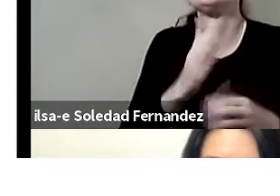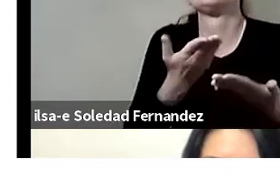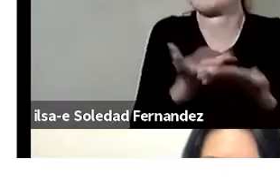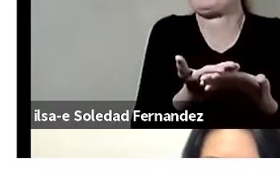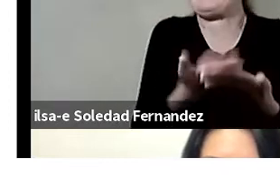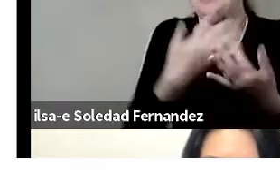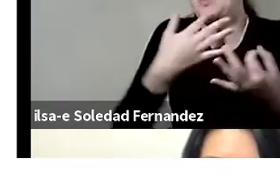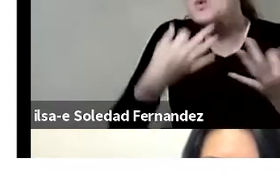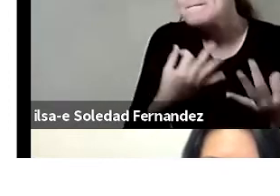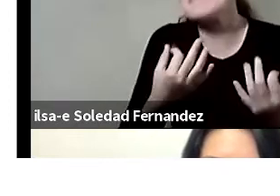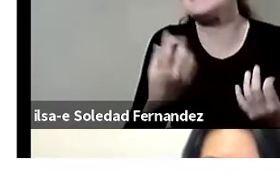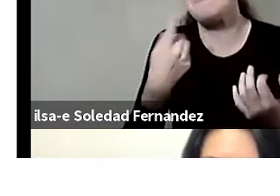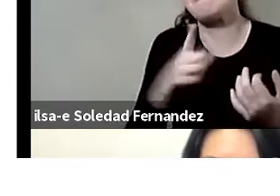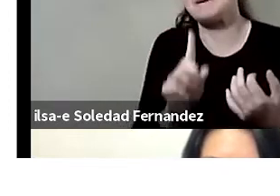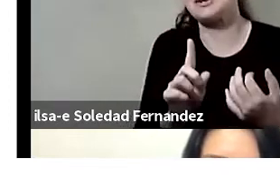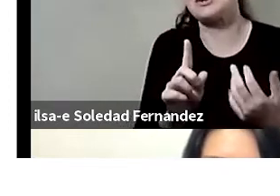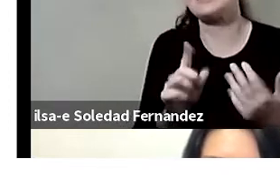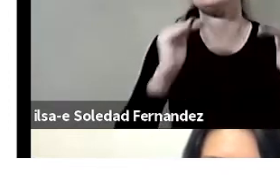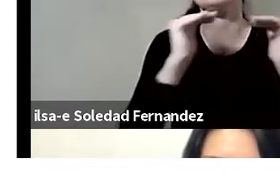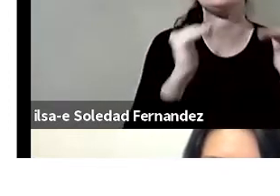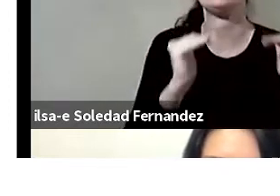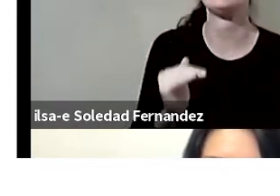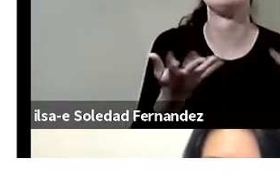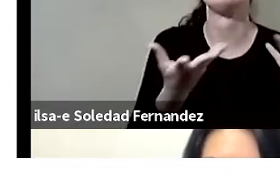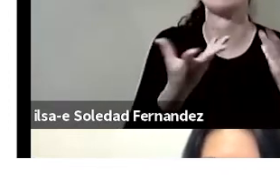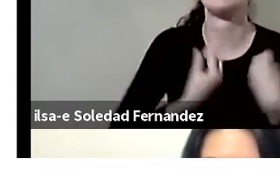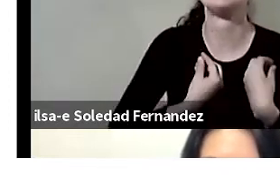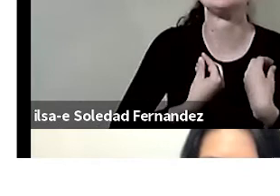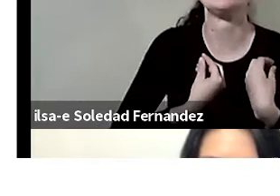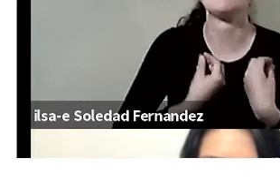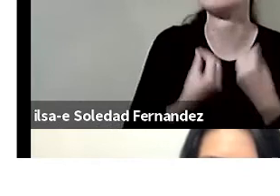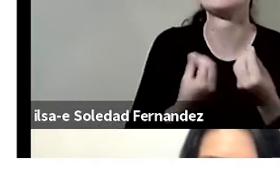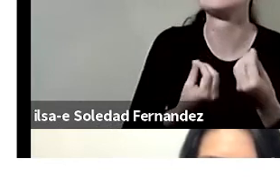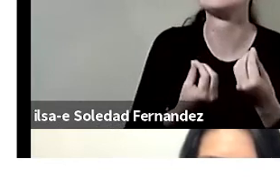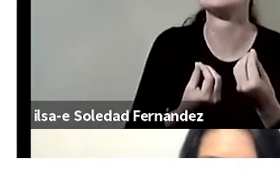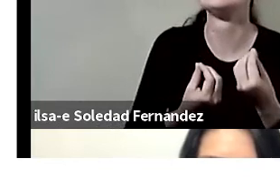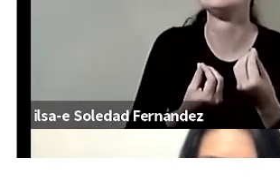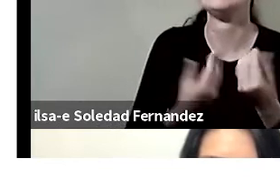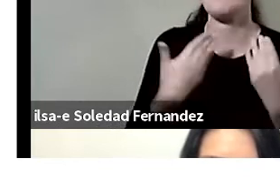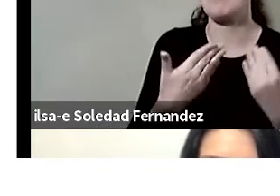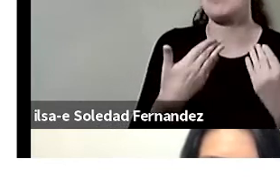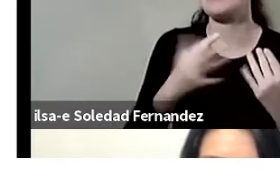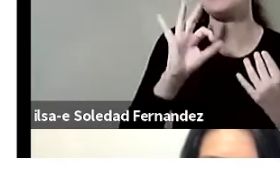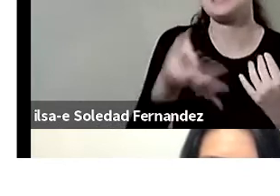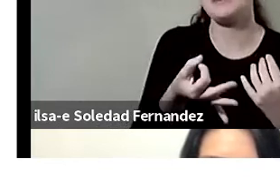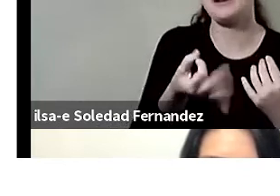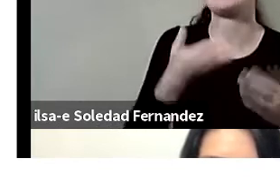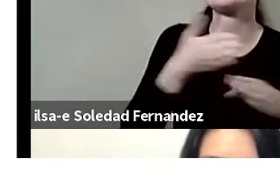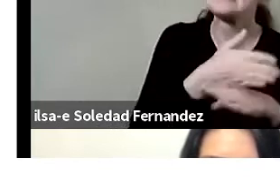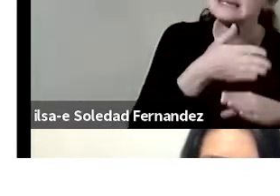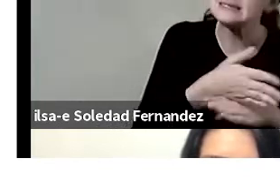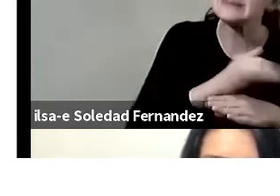está destinado para productos muy, muy específicos, en general no se pide el cumplimiento hasta ese nivel. Pero los niveles nos ayudan